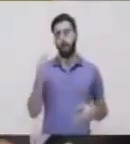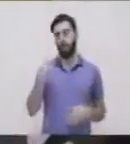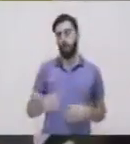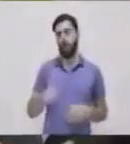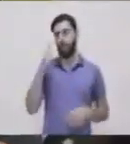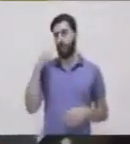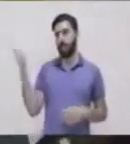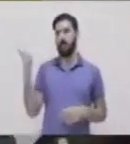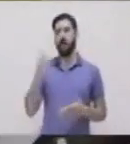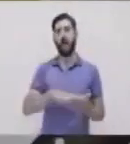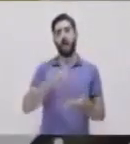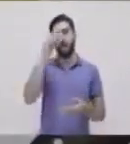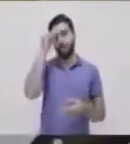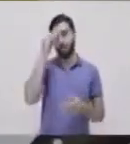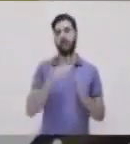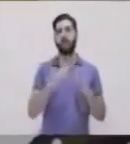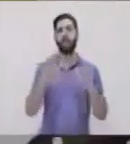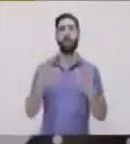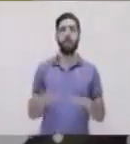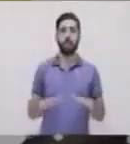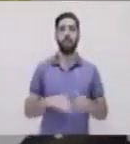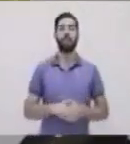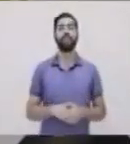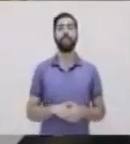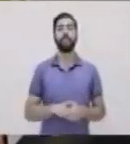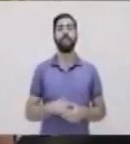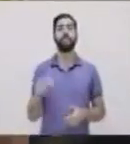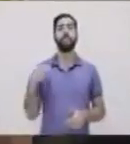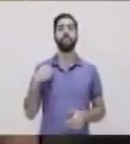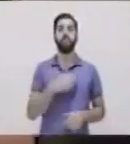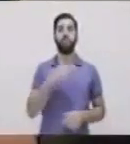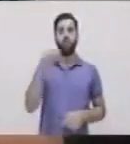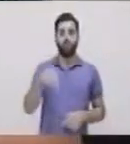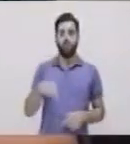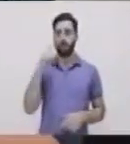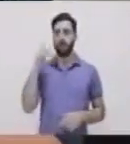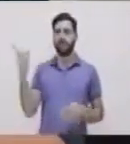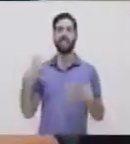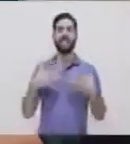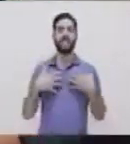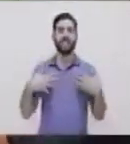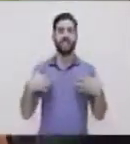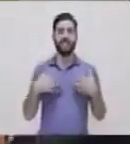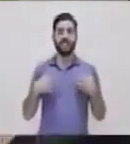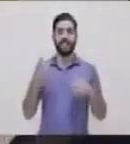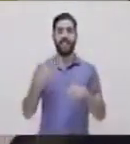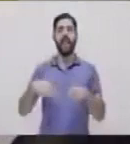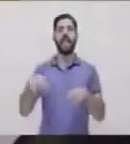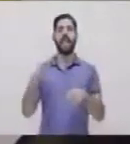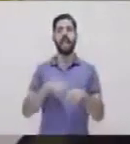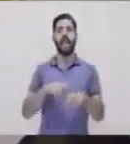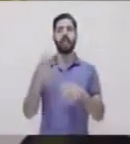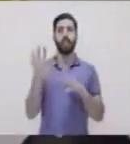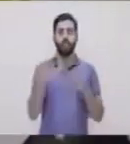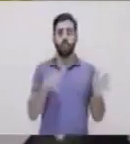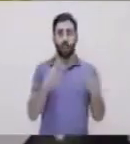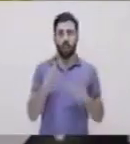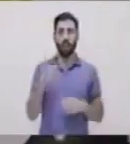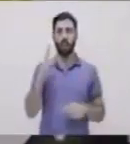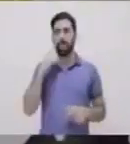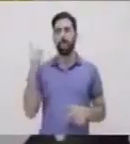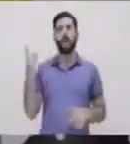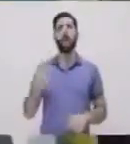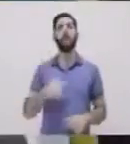Bienvenidos a un segmento más de su programa Aprendo en Casa. Ahora estamos en el segmento de Ciencias Naturales y hoy nos acompaña el